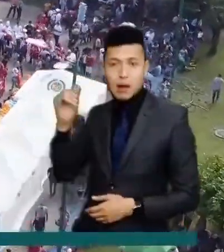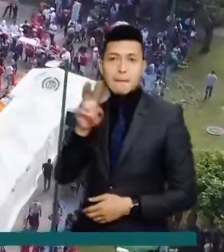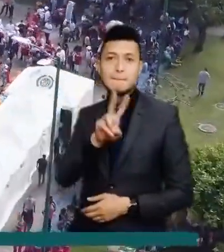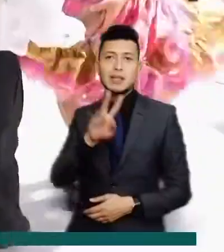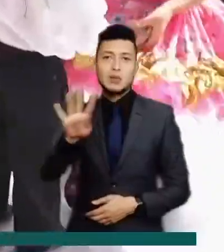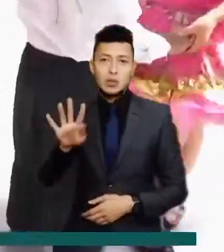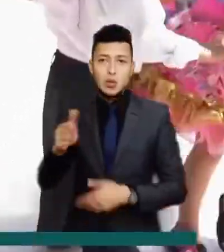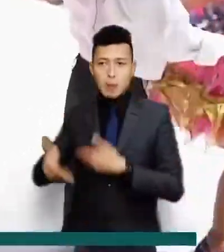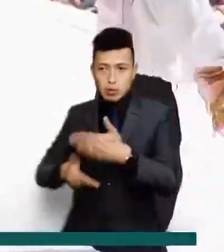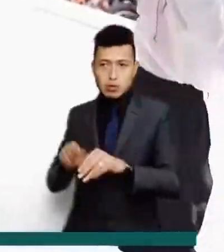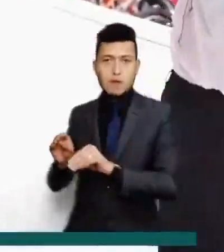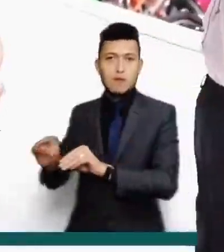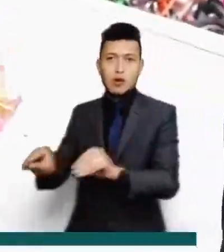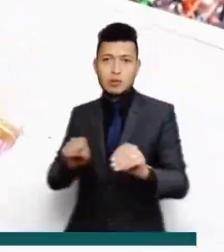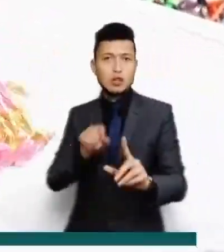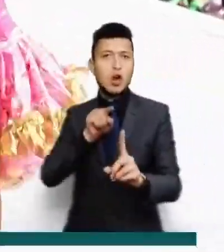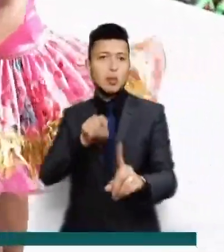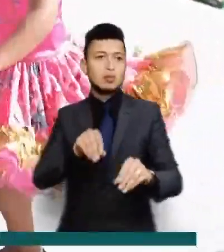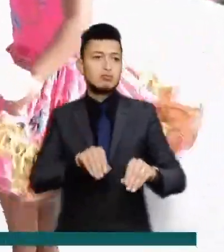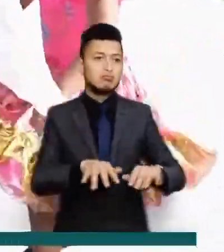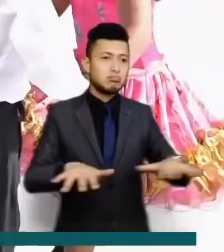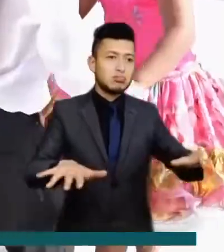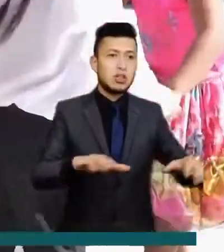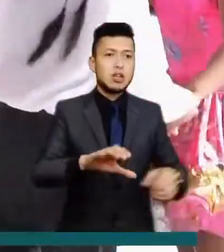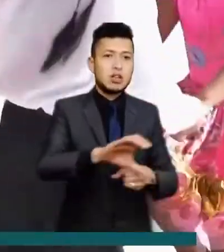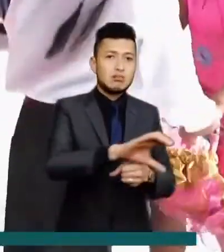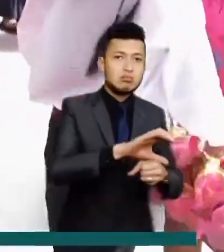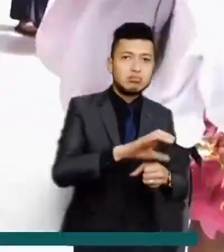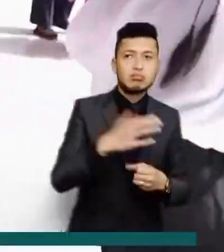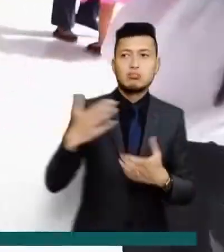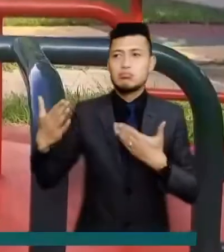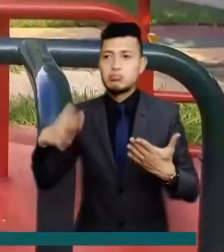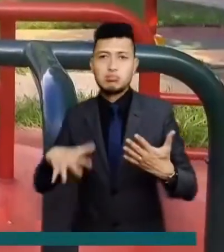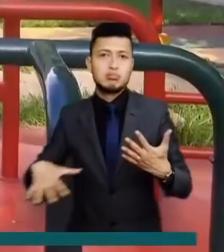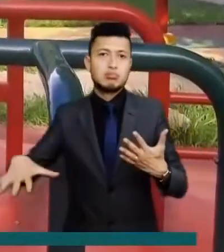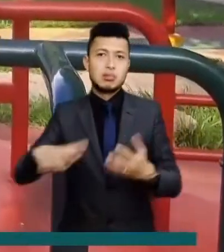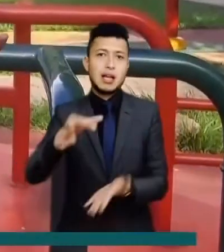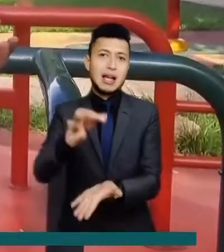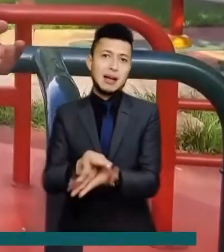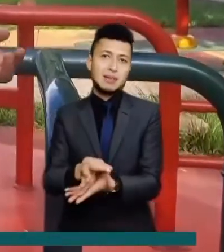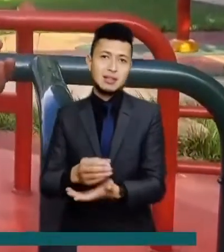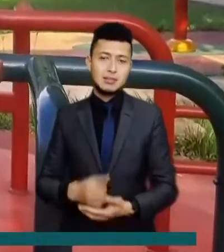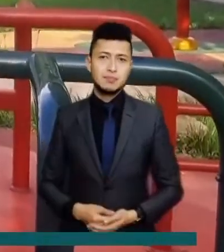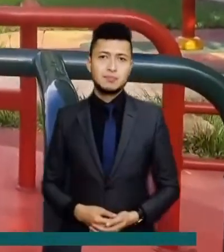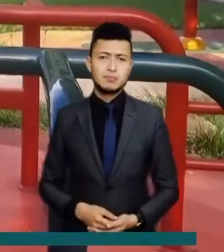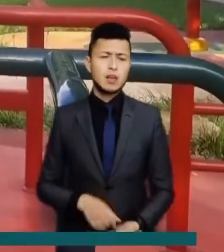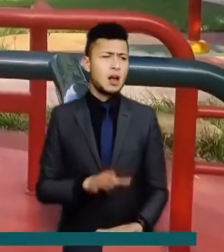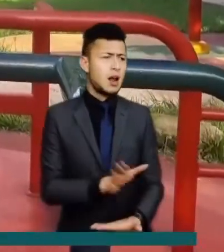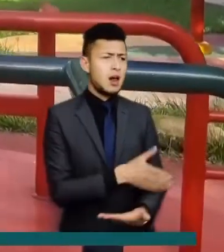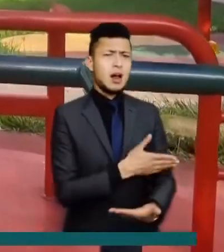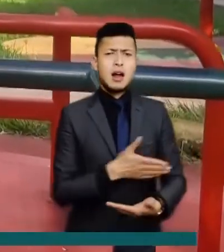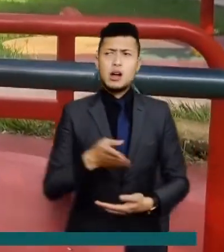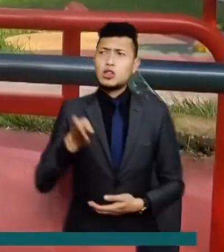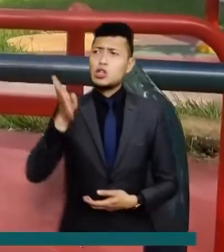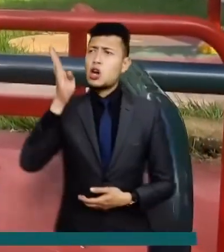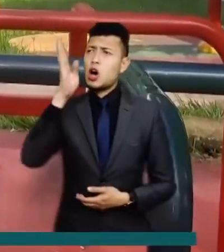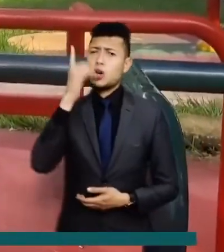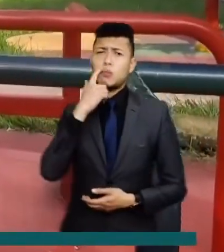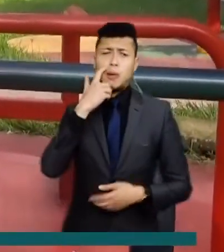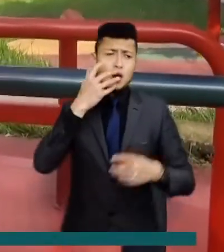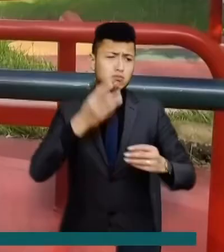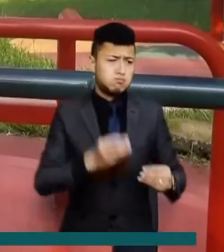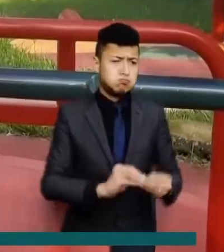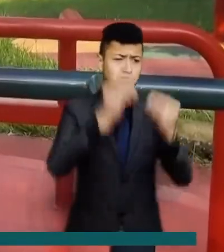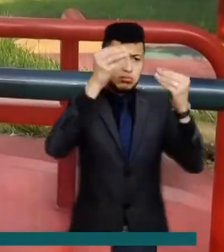procesos de formación buscando dar cobertura al área urbana y rural de la capital. Creo en Dios Padre, Creador del